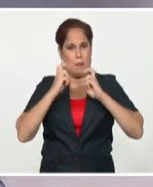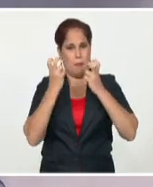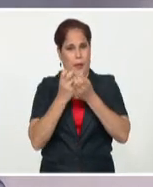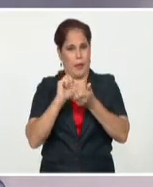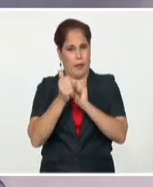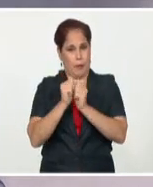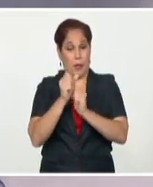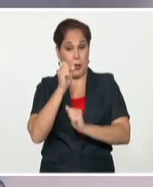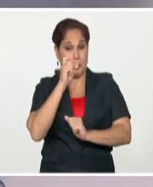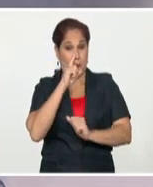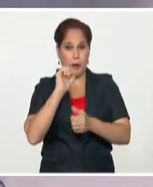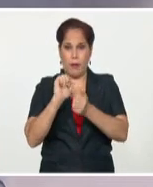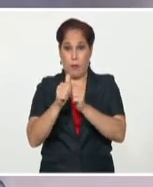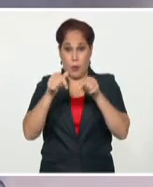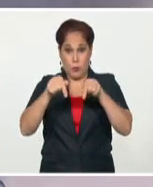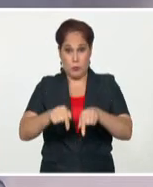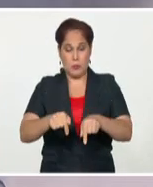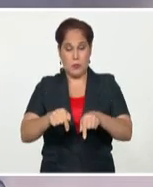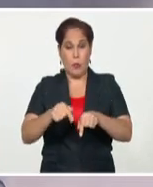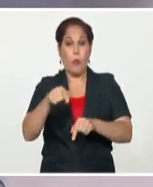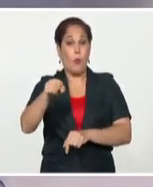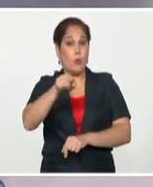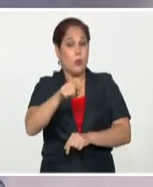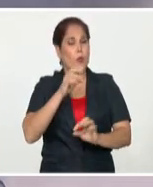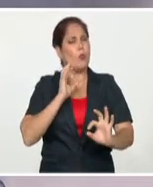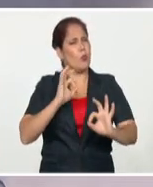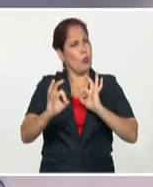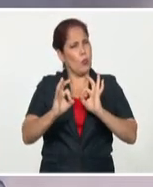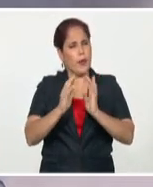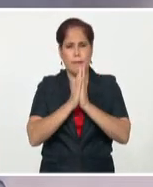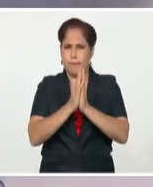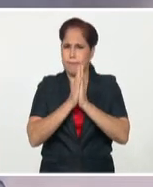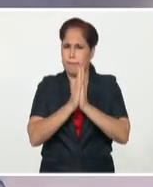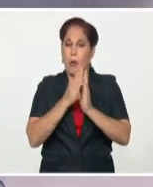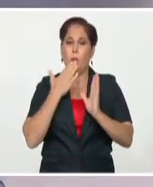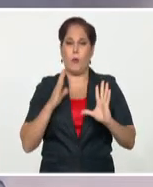este tiempo dedicado a los amantes del deporte. Usted, por favor, cuídese mucho y tenga muy buenas noches.